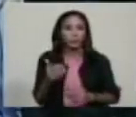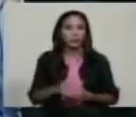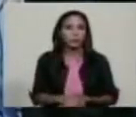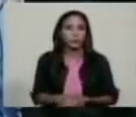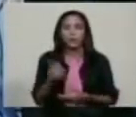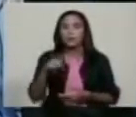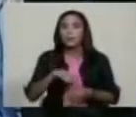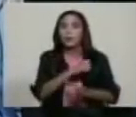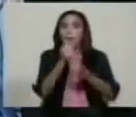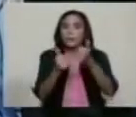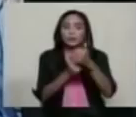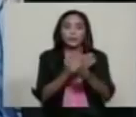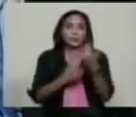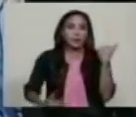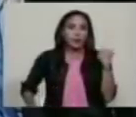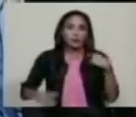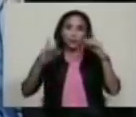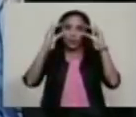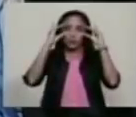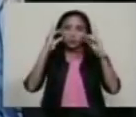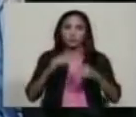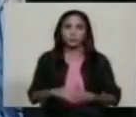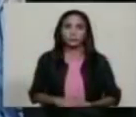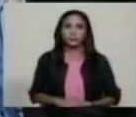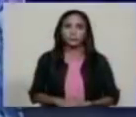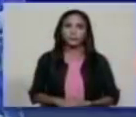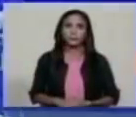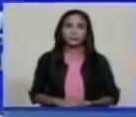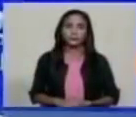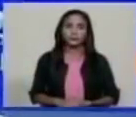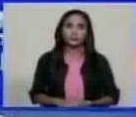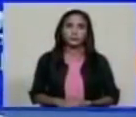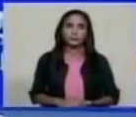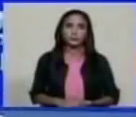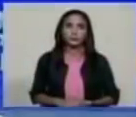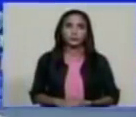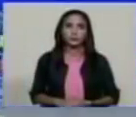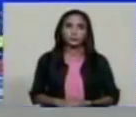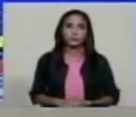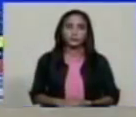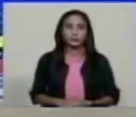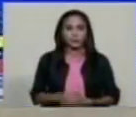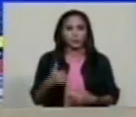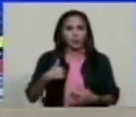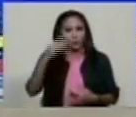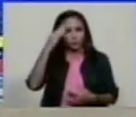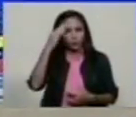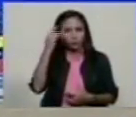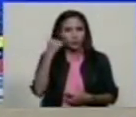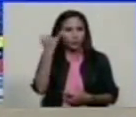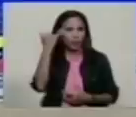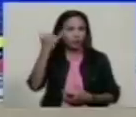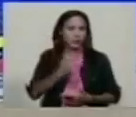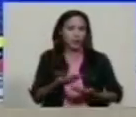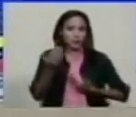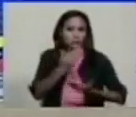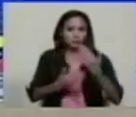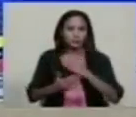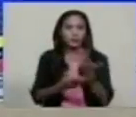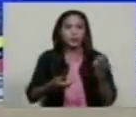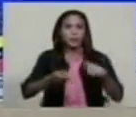Delcy Rodríguez, yo entiendo la Exposición Internacional de Comercio de Shanghái